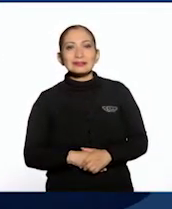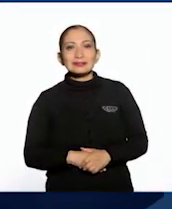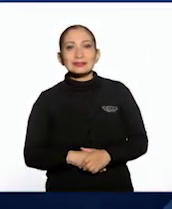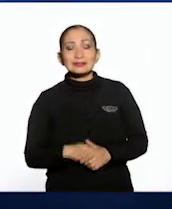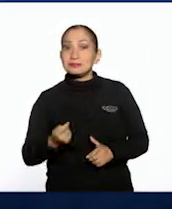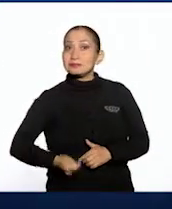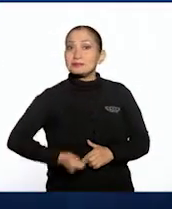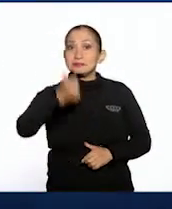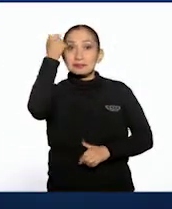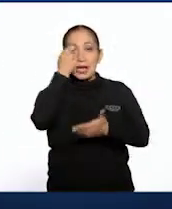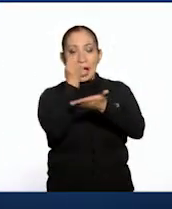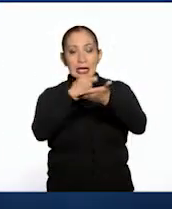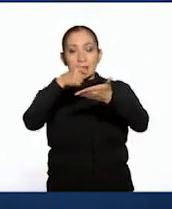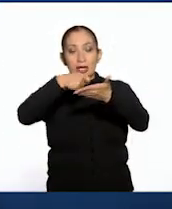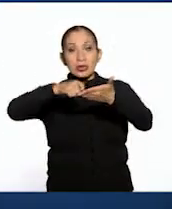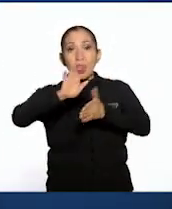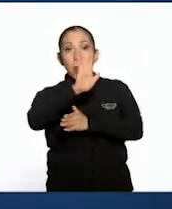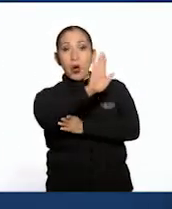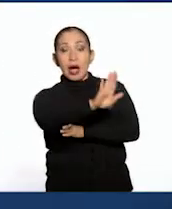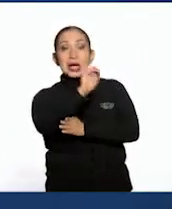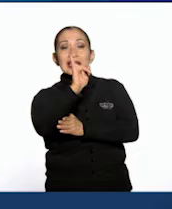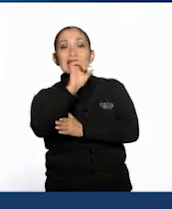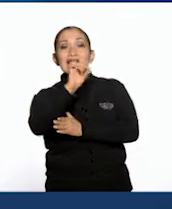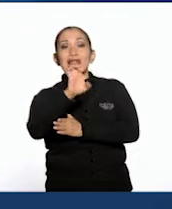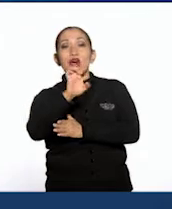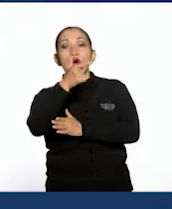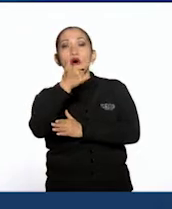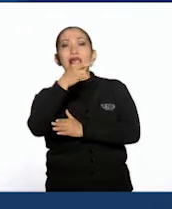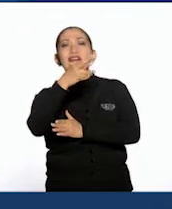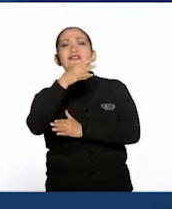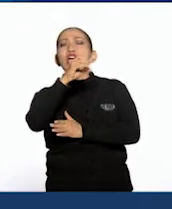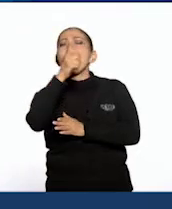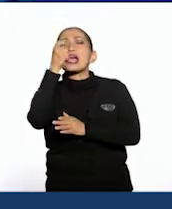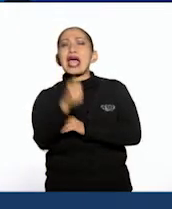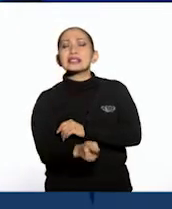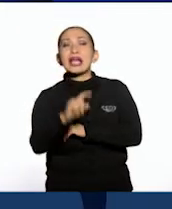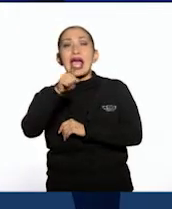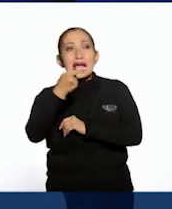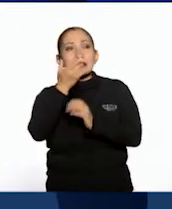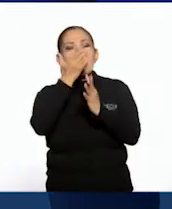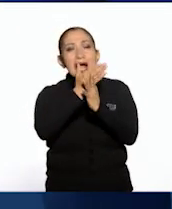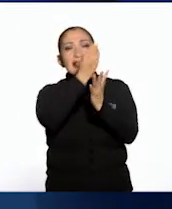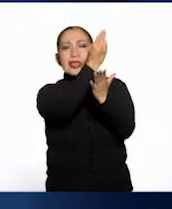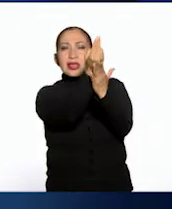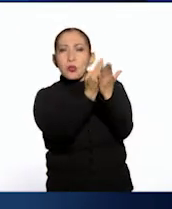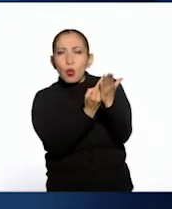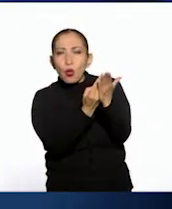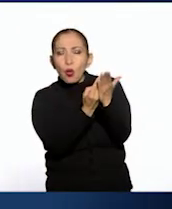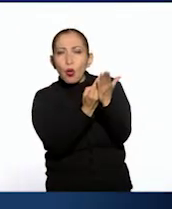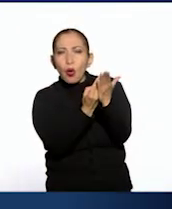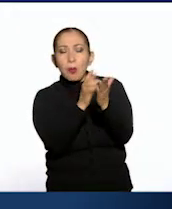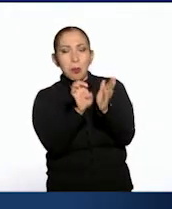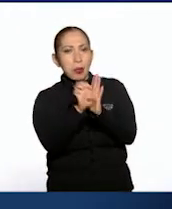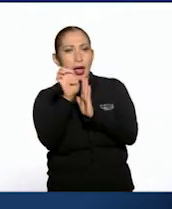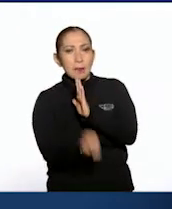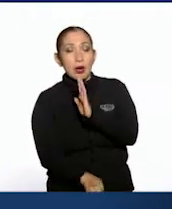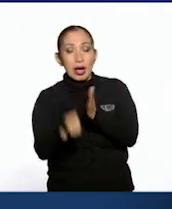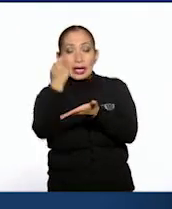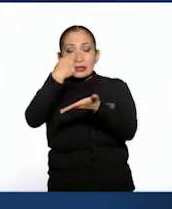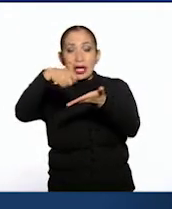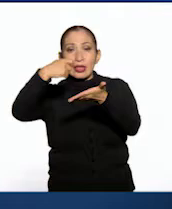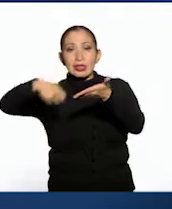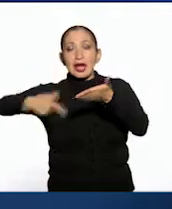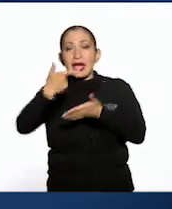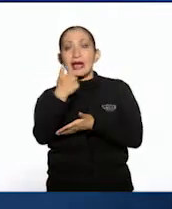La primera escritura fue de carácter ideográfico, es decir, era en parte dibujada. Tal es el caso de la